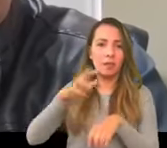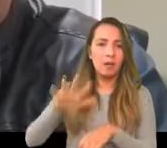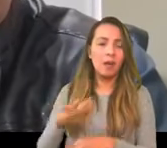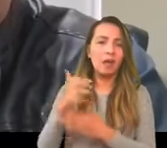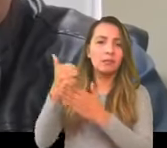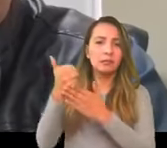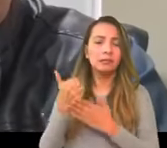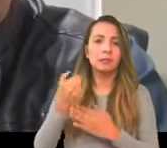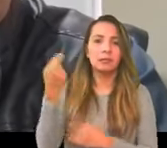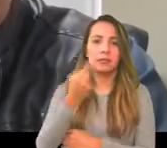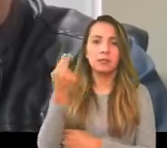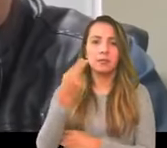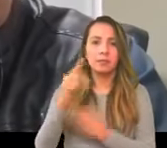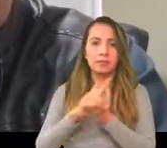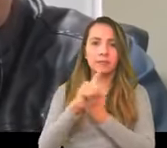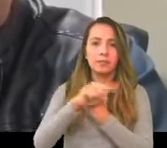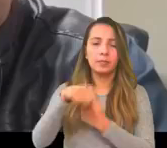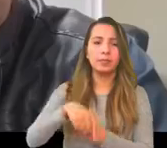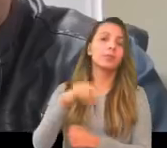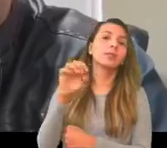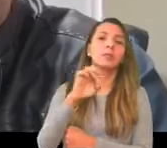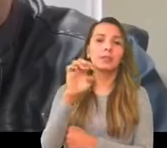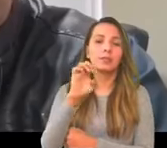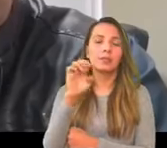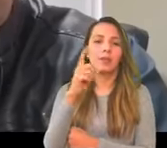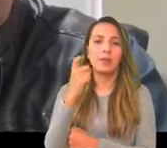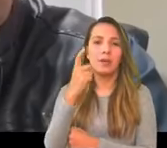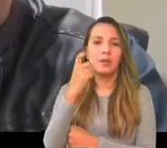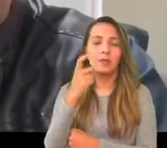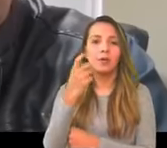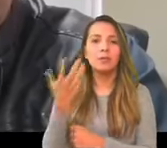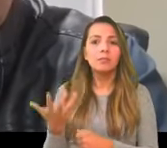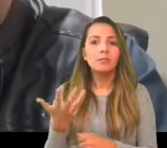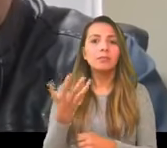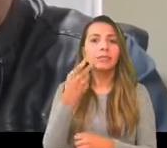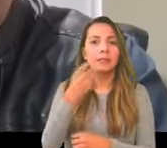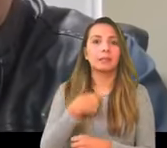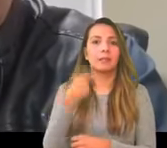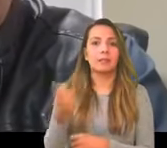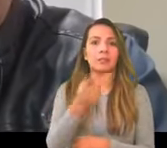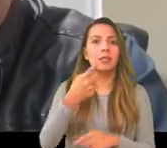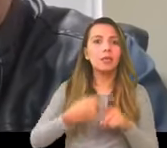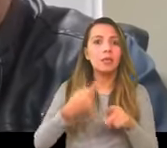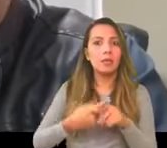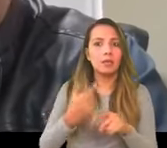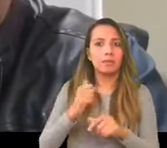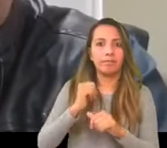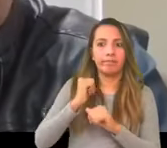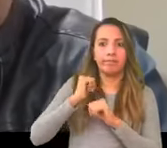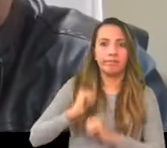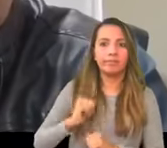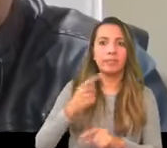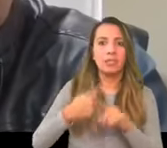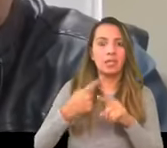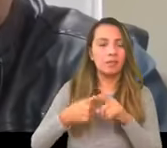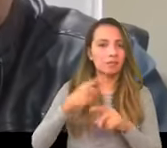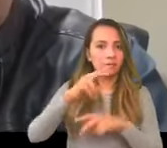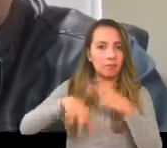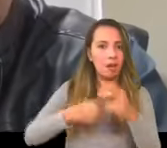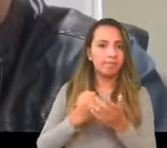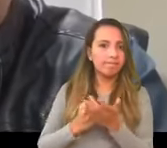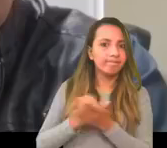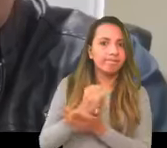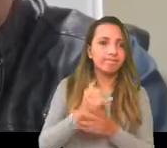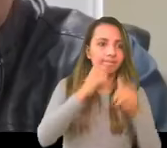más enérgicos en ese sentido. Es mi pregunta. ¿Quién realmente va a atender el tema del agua en Ensenada? Porque ha sido como pues